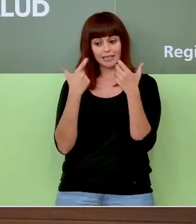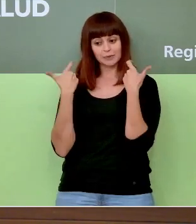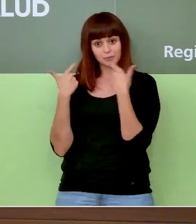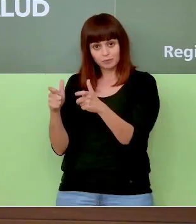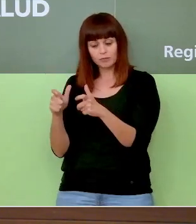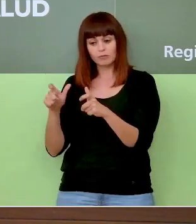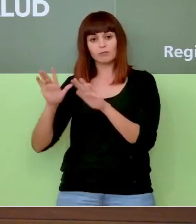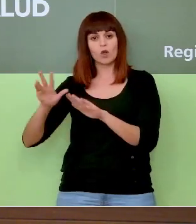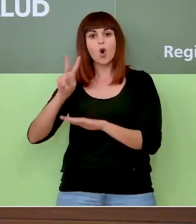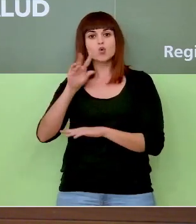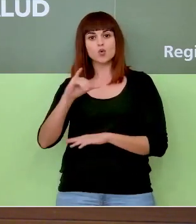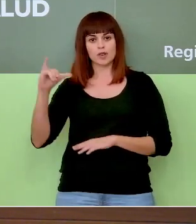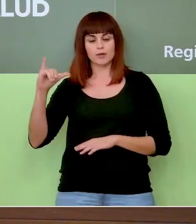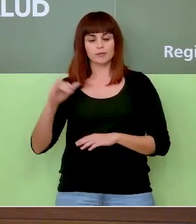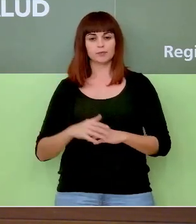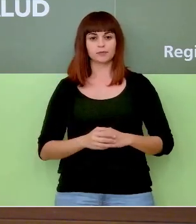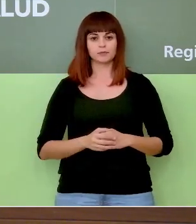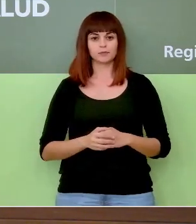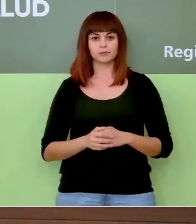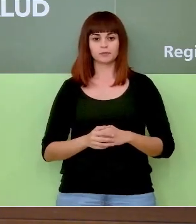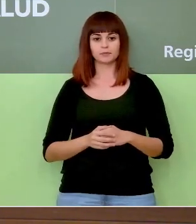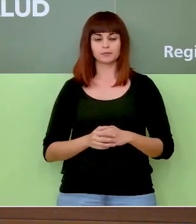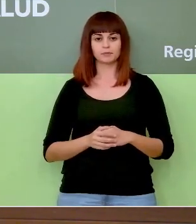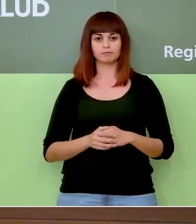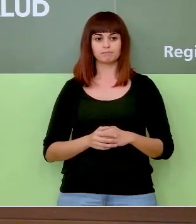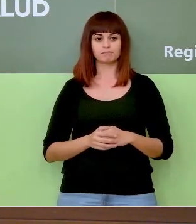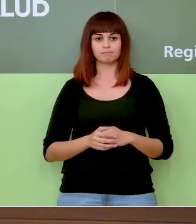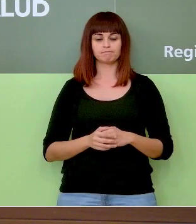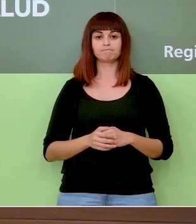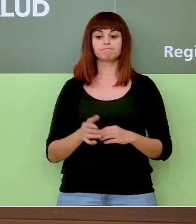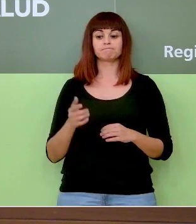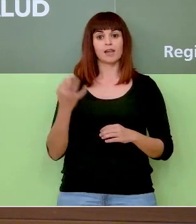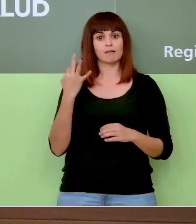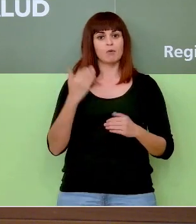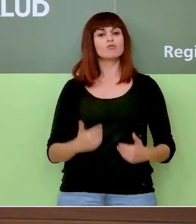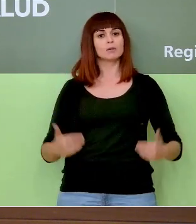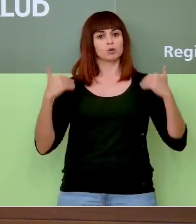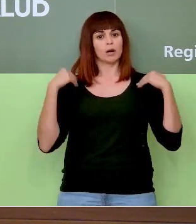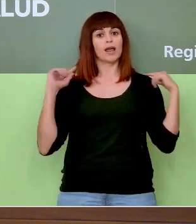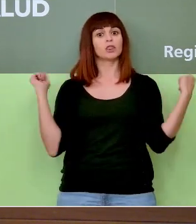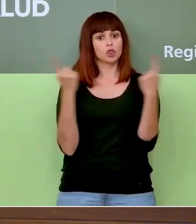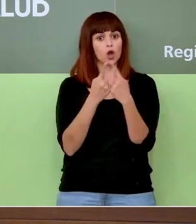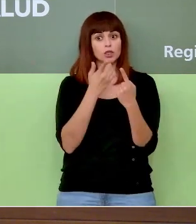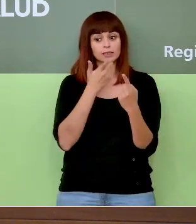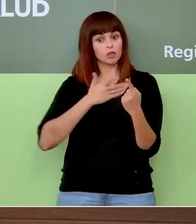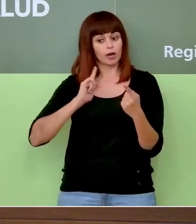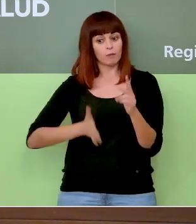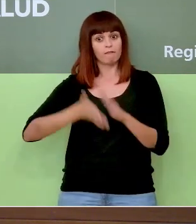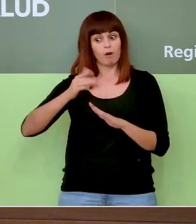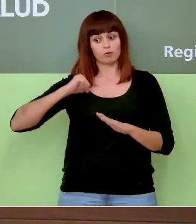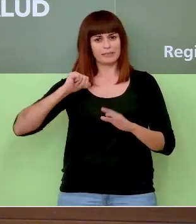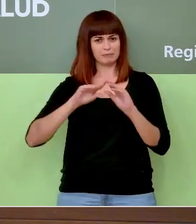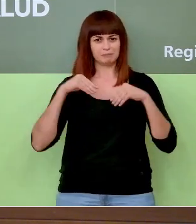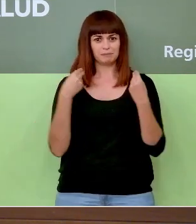encuentran ingresadas en unidades de cuidados intensivos. Debemos ser responsables si no queremos saturar más